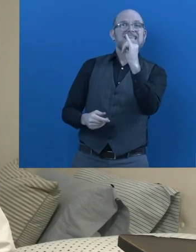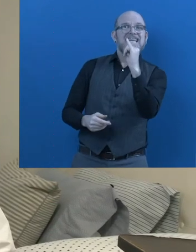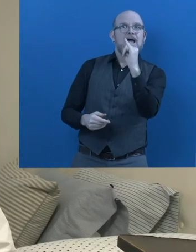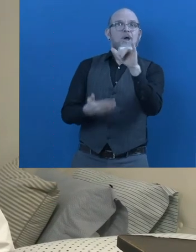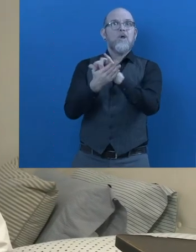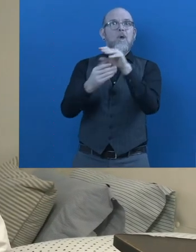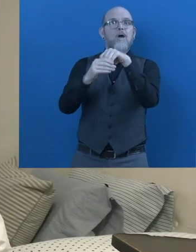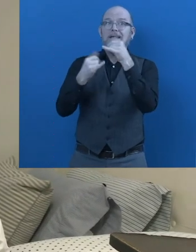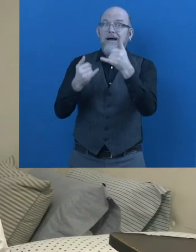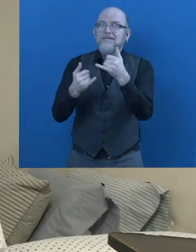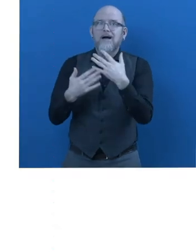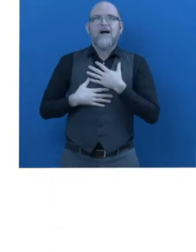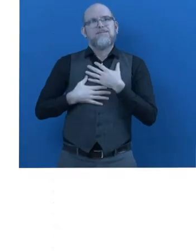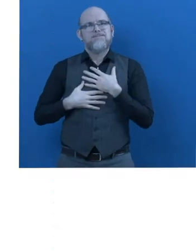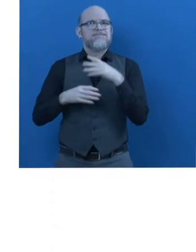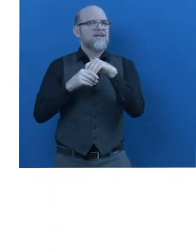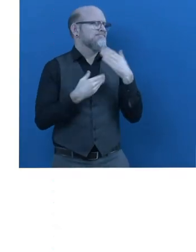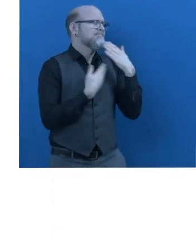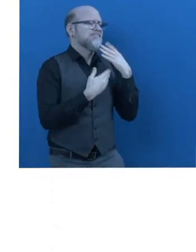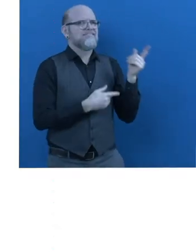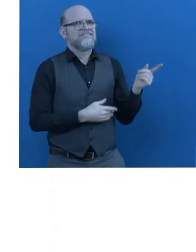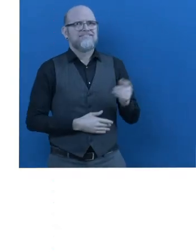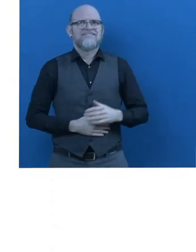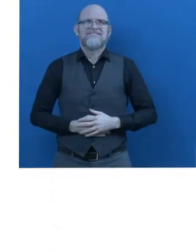I appreciate that and thank you.